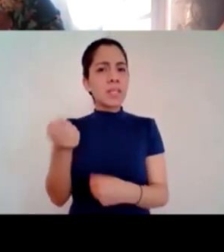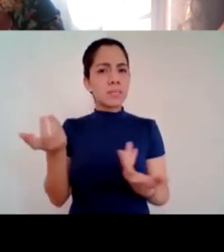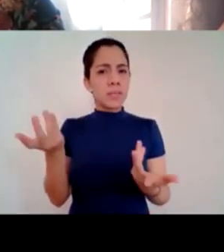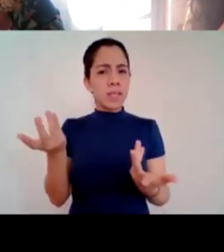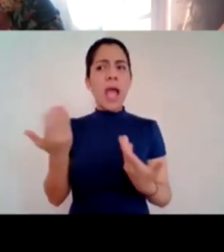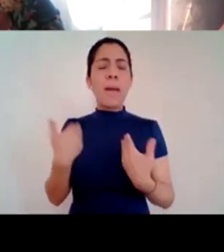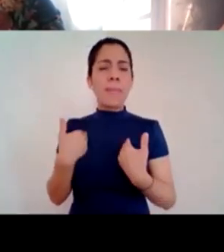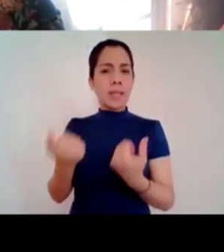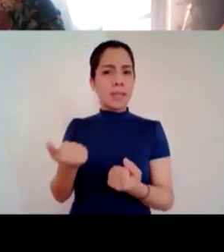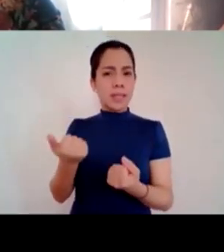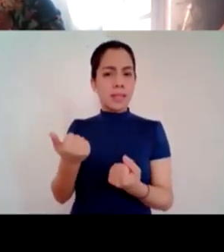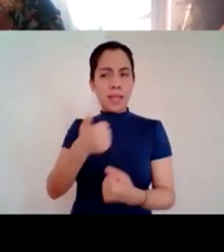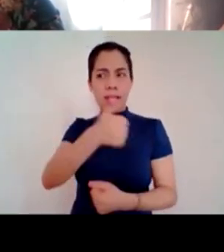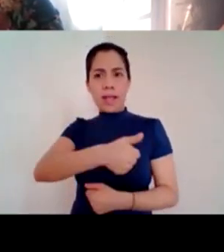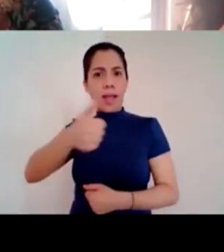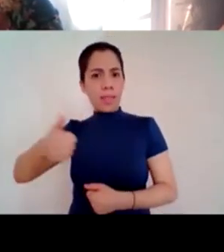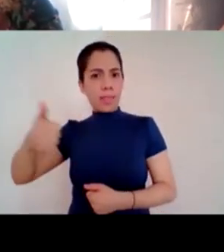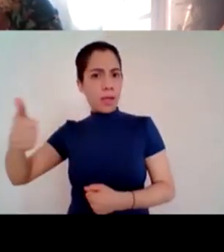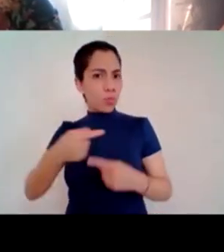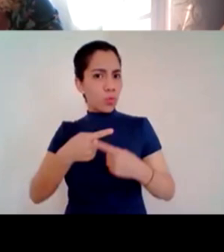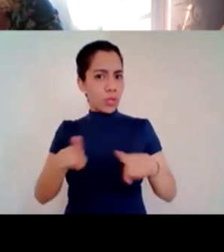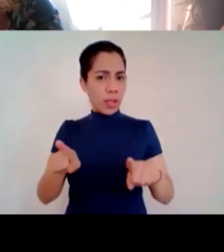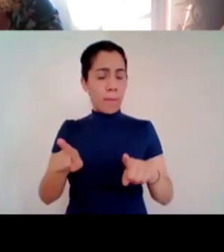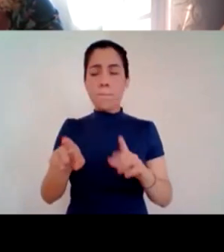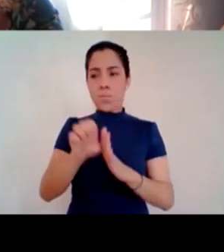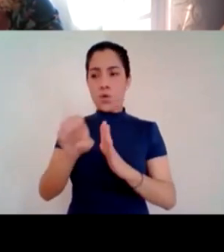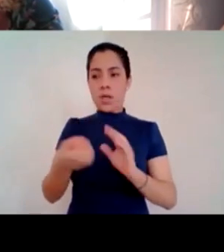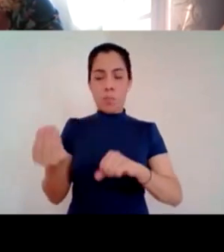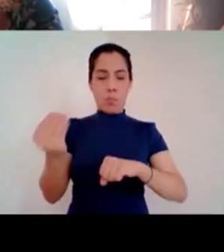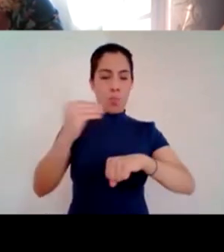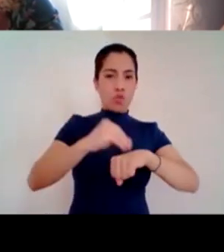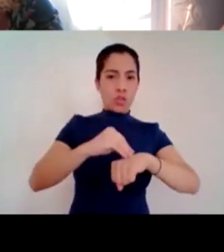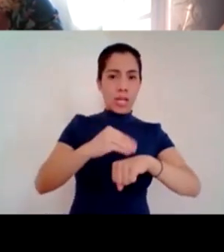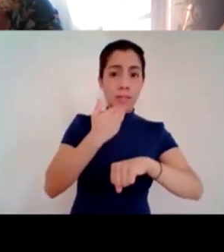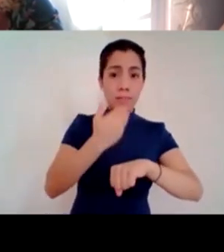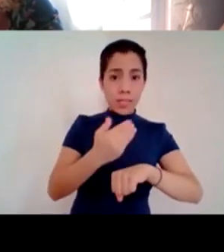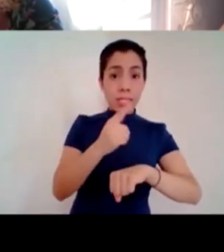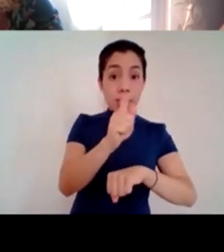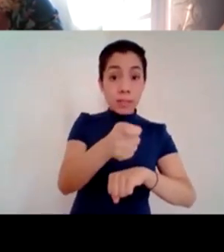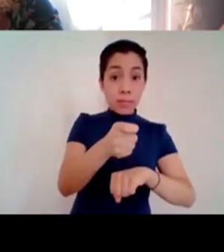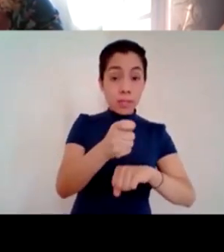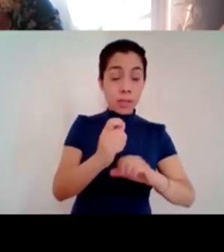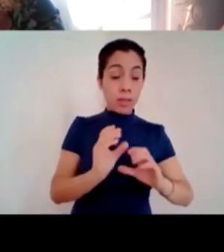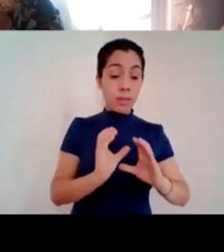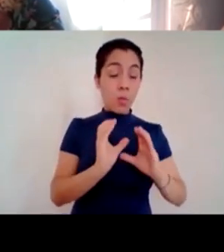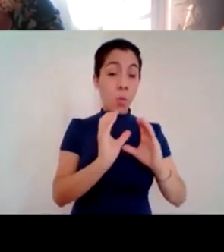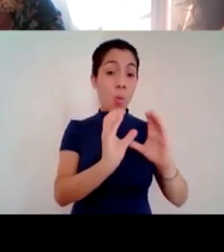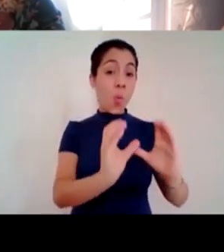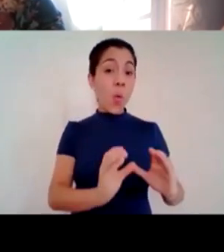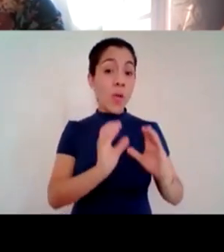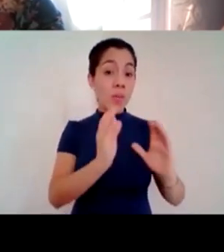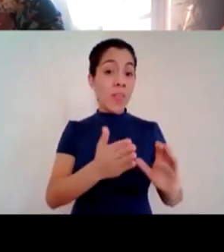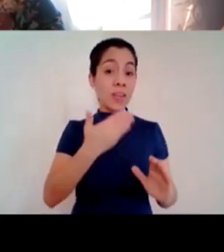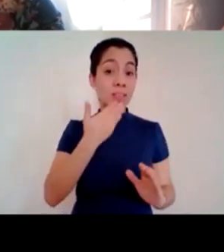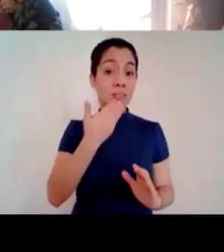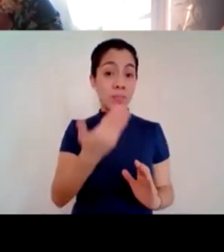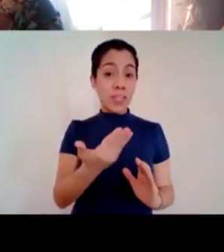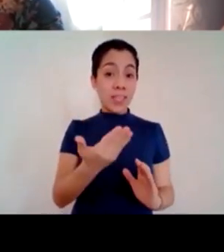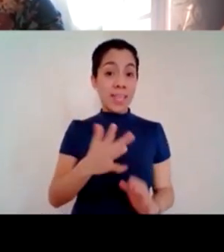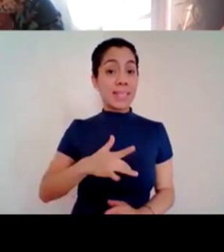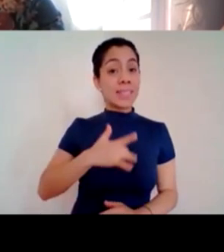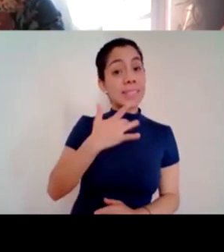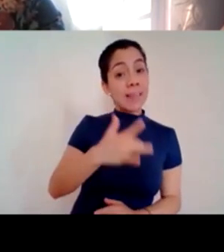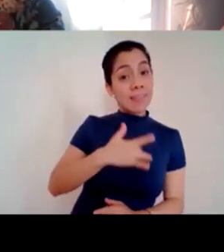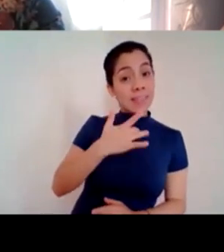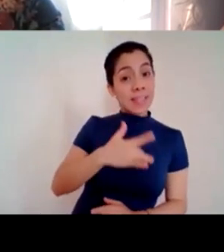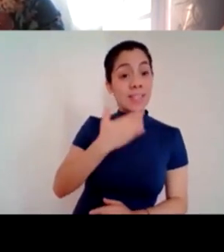estamos yo digo portarse bien es cuidarse bien y sentirse bien porque